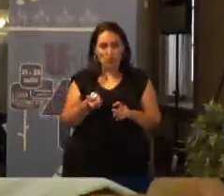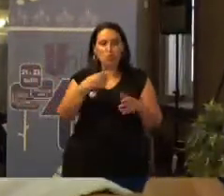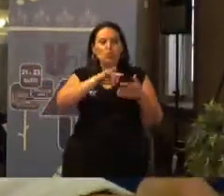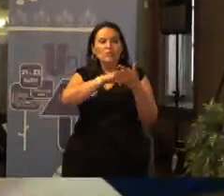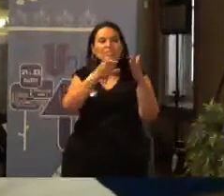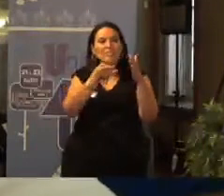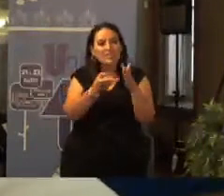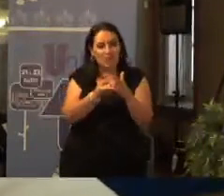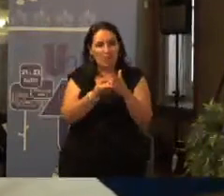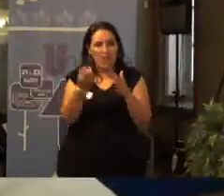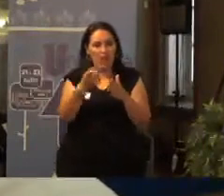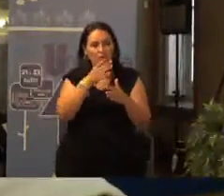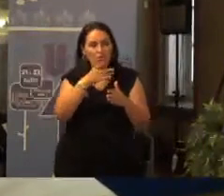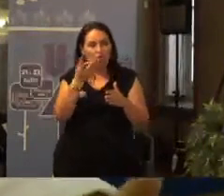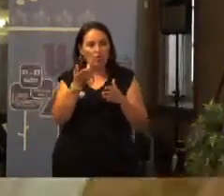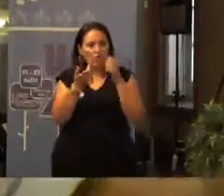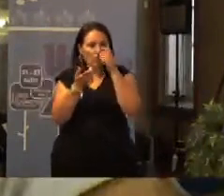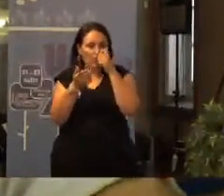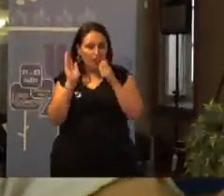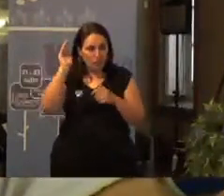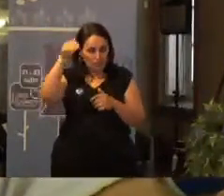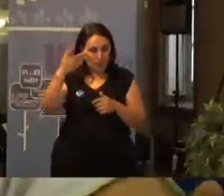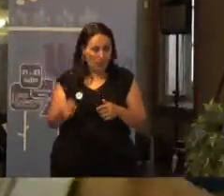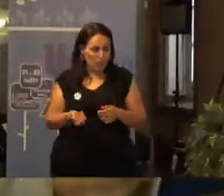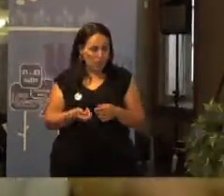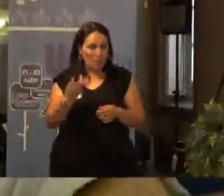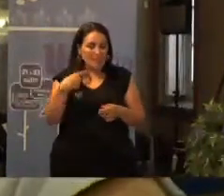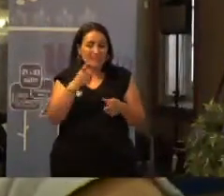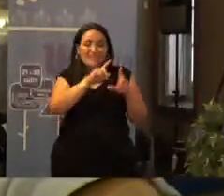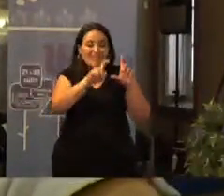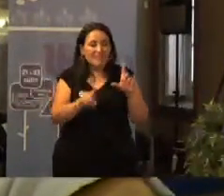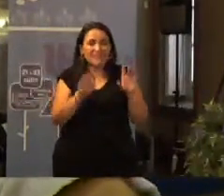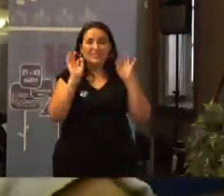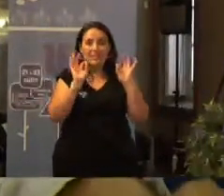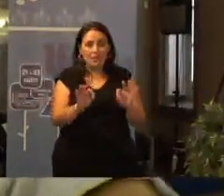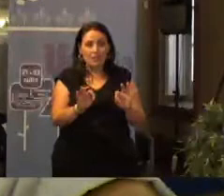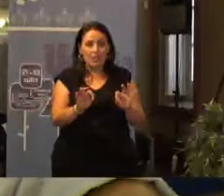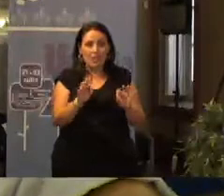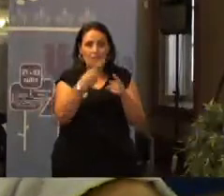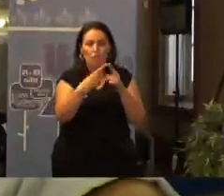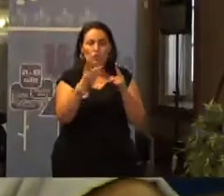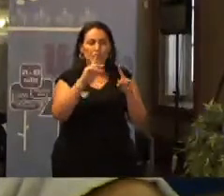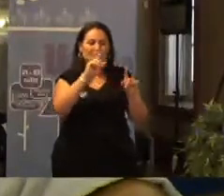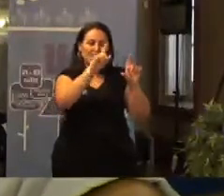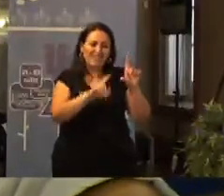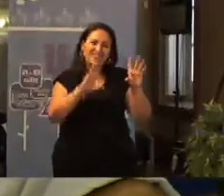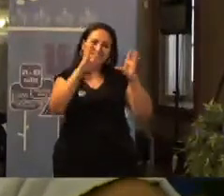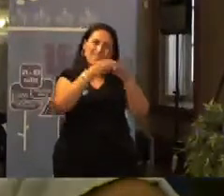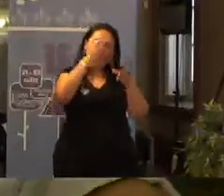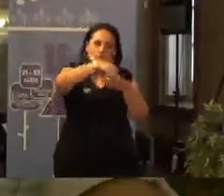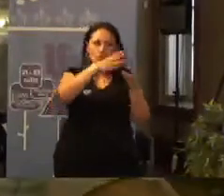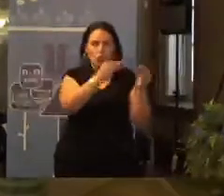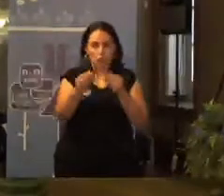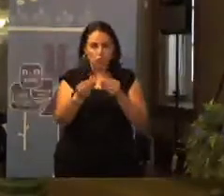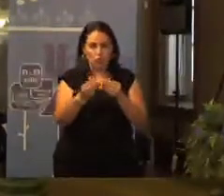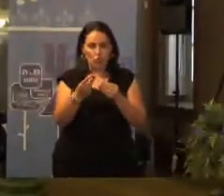axiolóxico dos valores republicanos, para empezar, o que está en crise. E iso entraña moitísimas cousas. Os revolucionarios franceses, o bloque